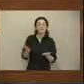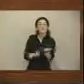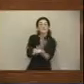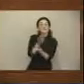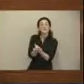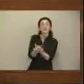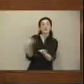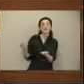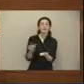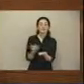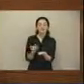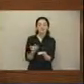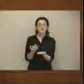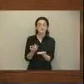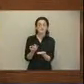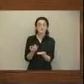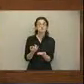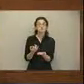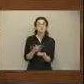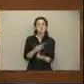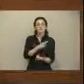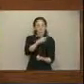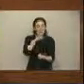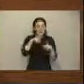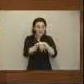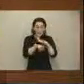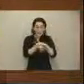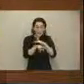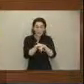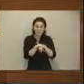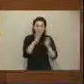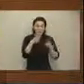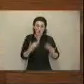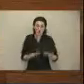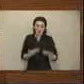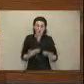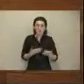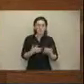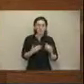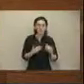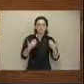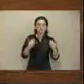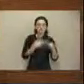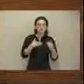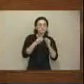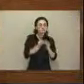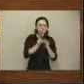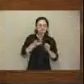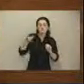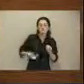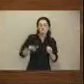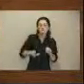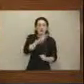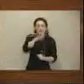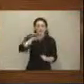pidiendo es que se mantengan recursos que ahora mismo están desarrollando una labor absolutamente fundamental.